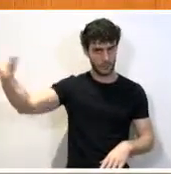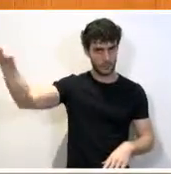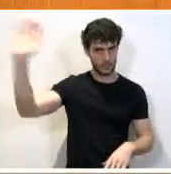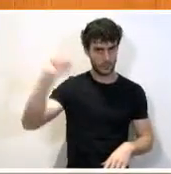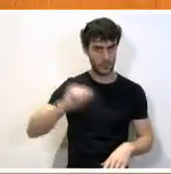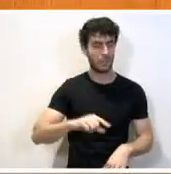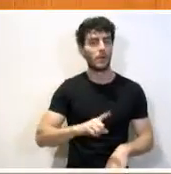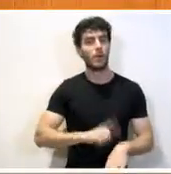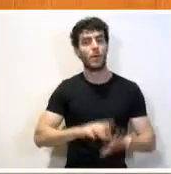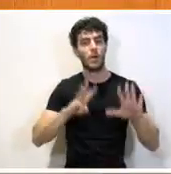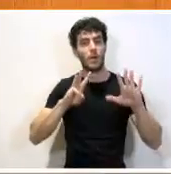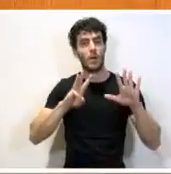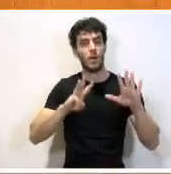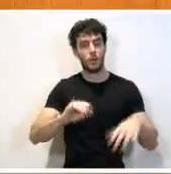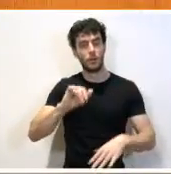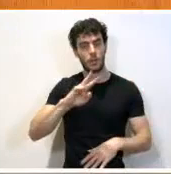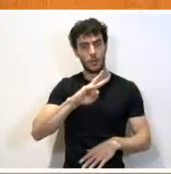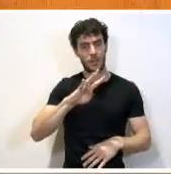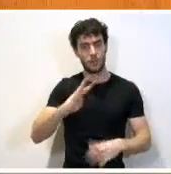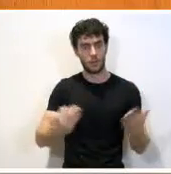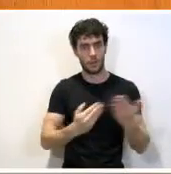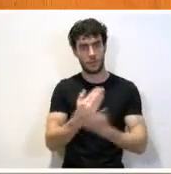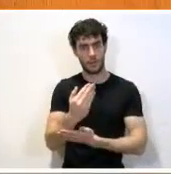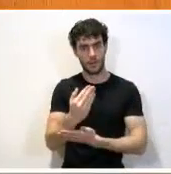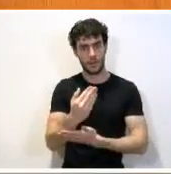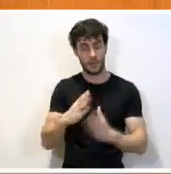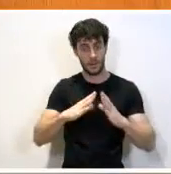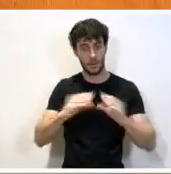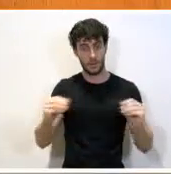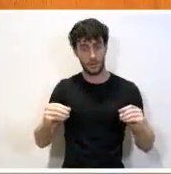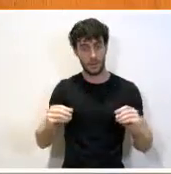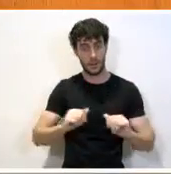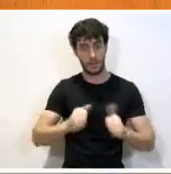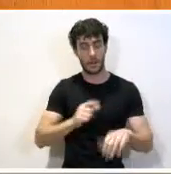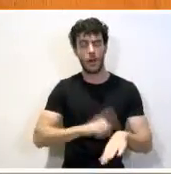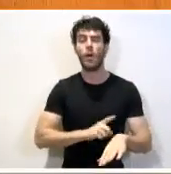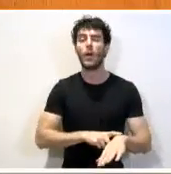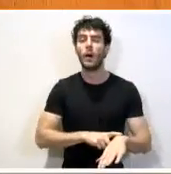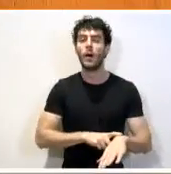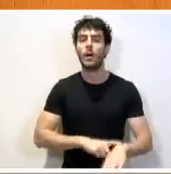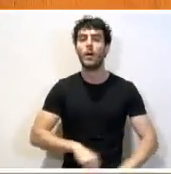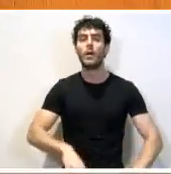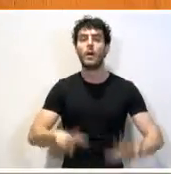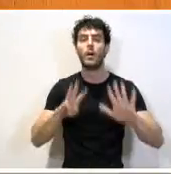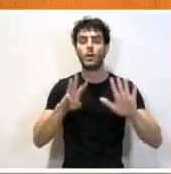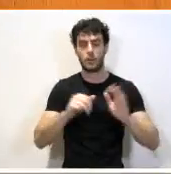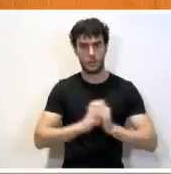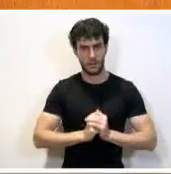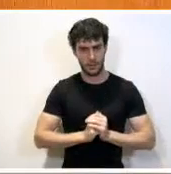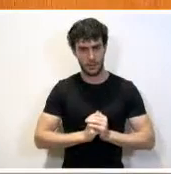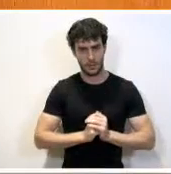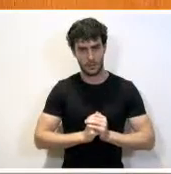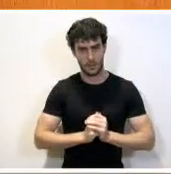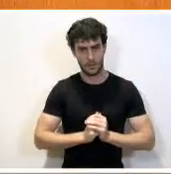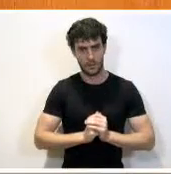las 8:24 de la mañana. ¿Sabe usted a qué hora comienza la universidad en La Rioja? A las 8 de la mañana.